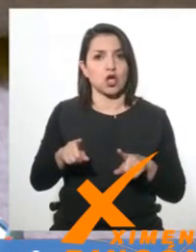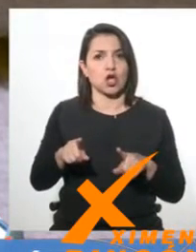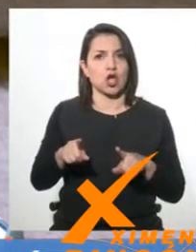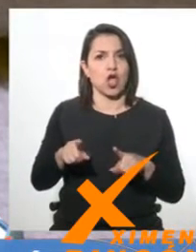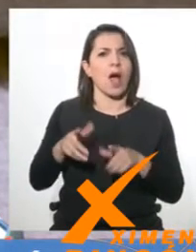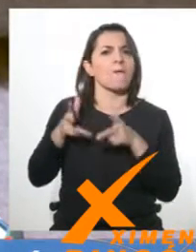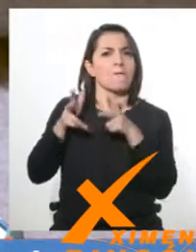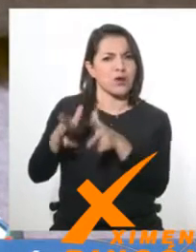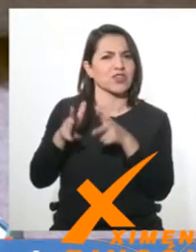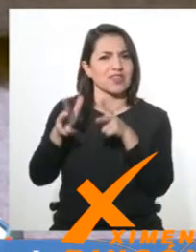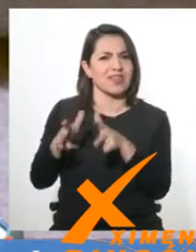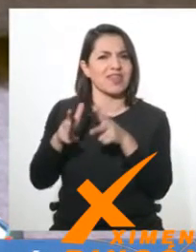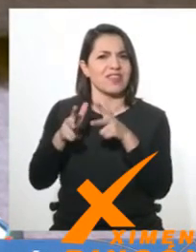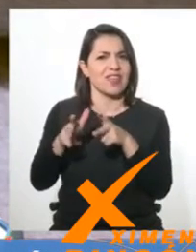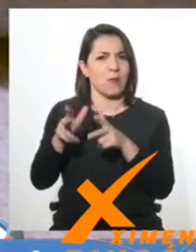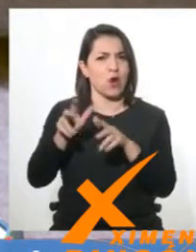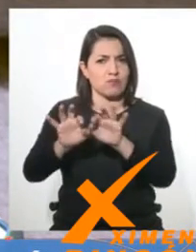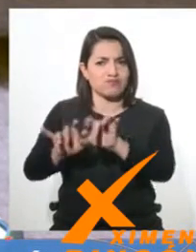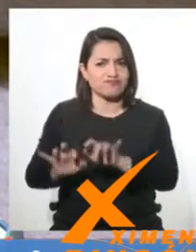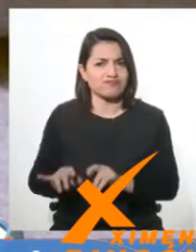medios informáticos, el boletín